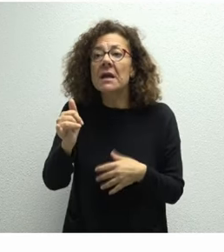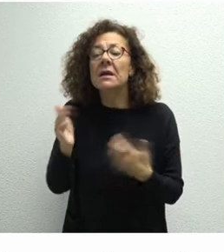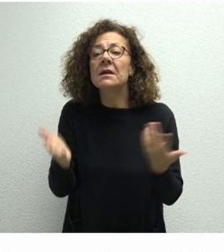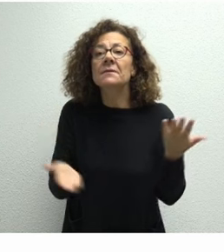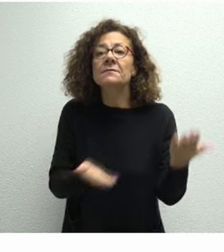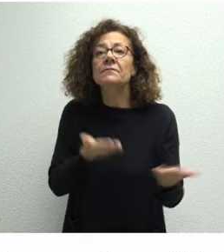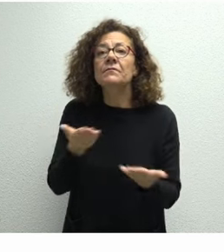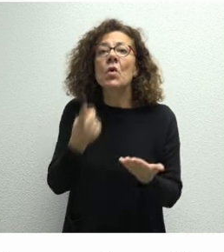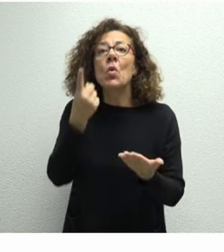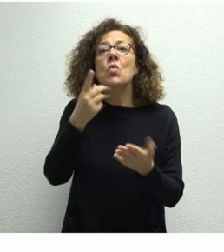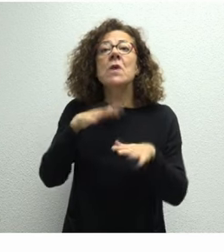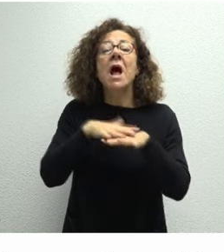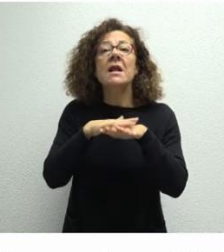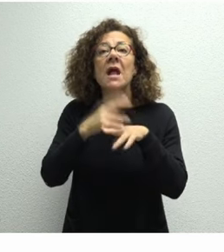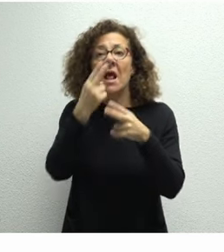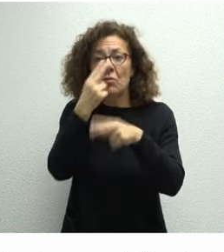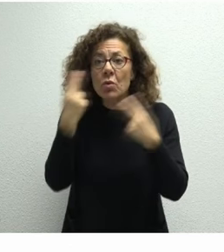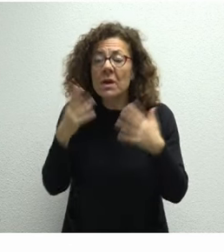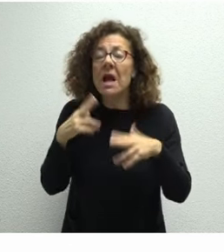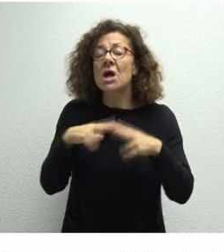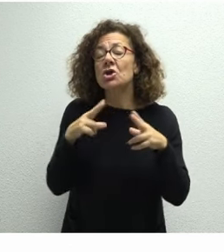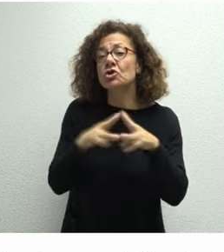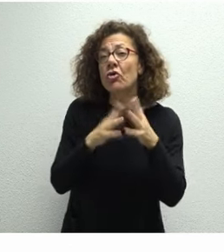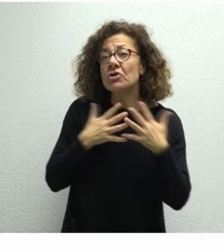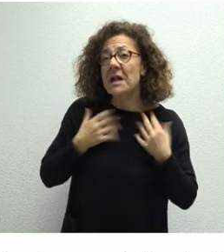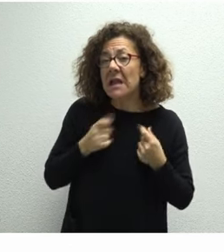pues una red pública sociosanitaria